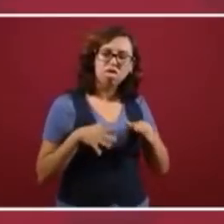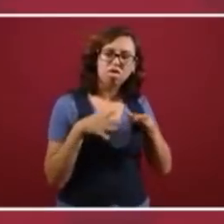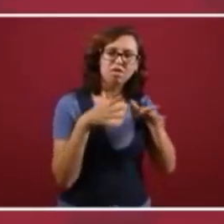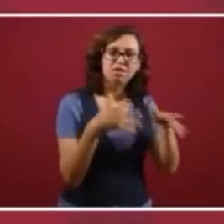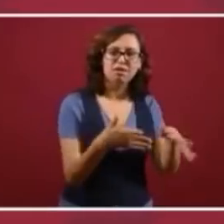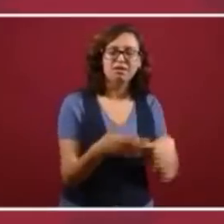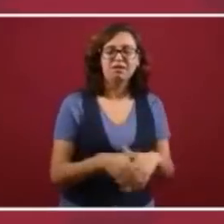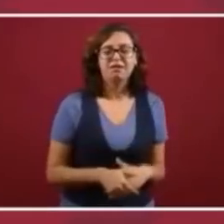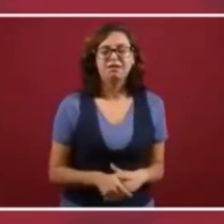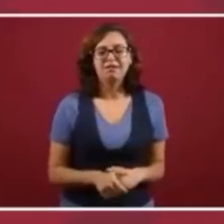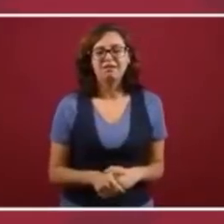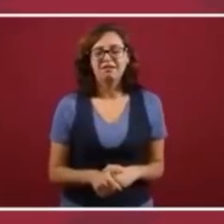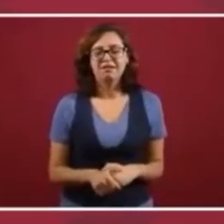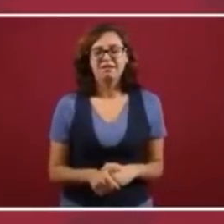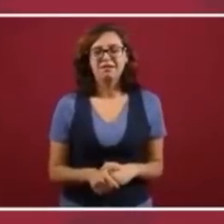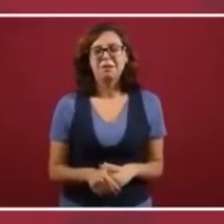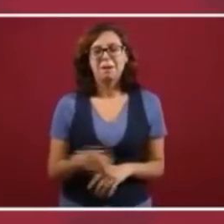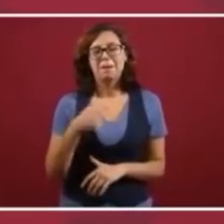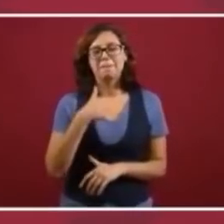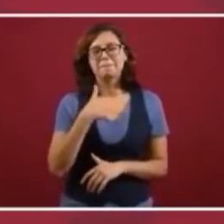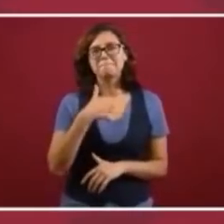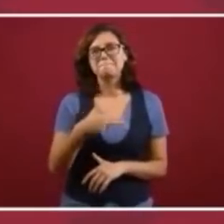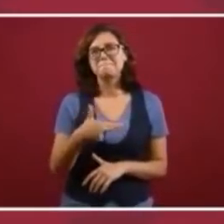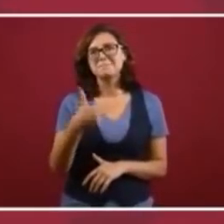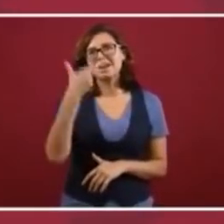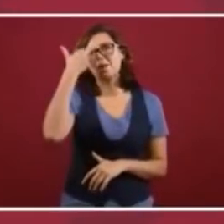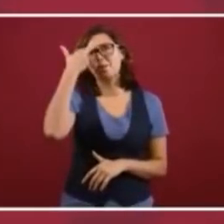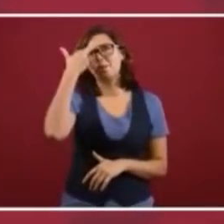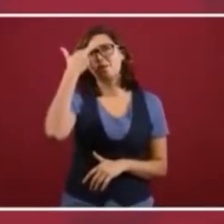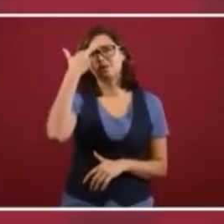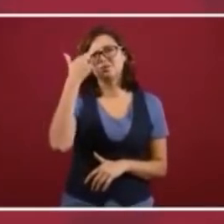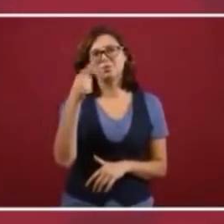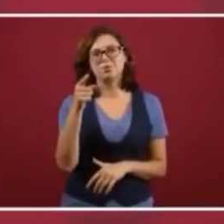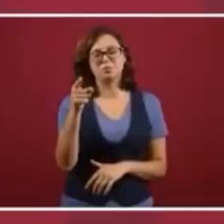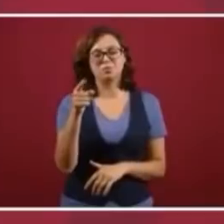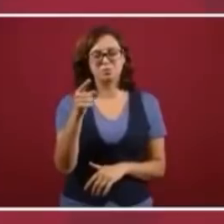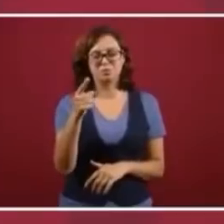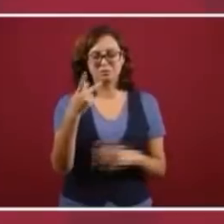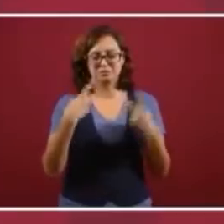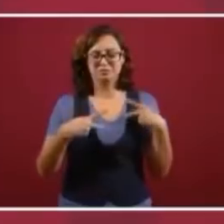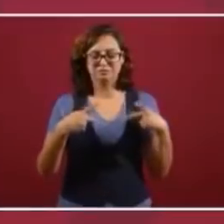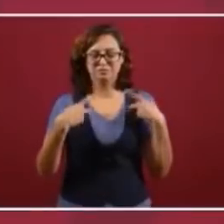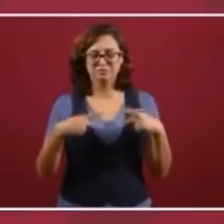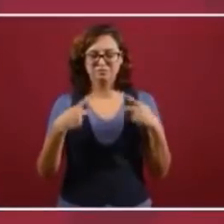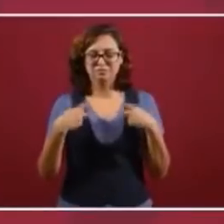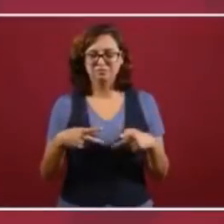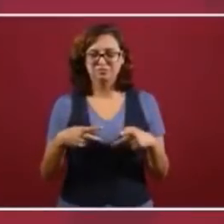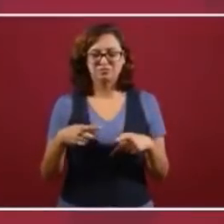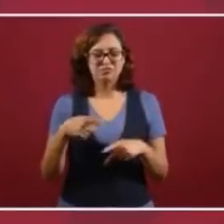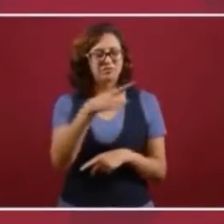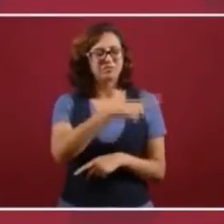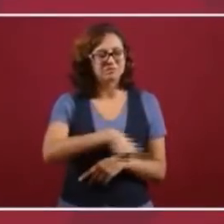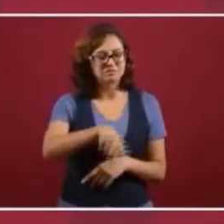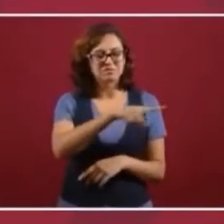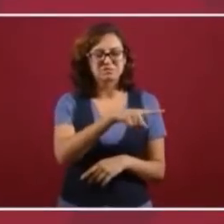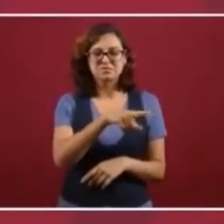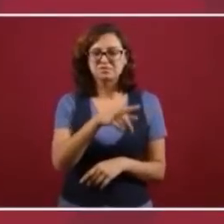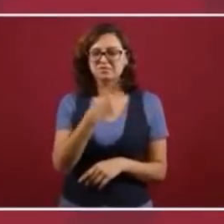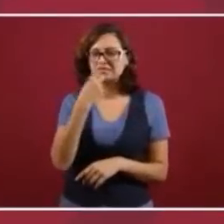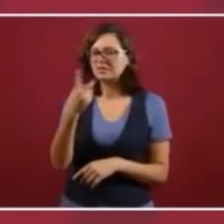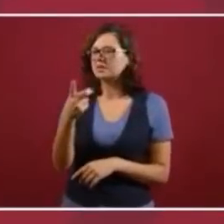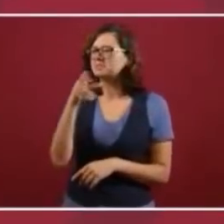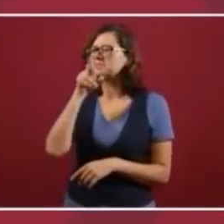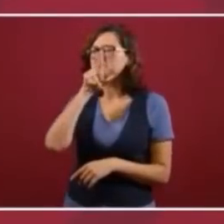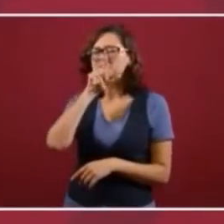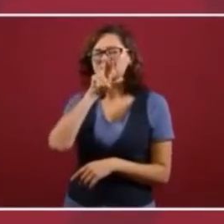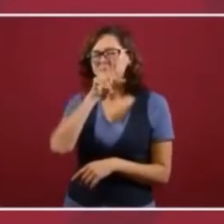Y me acuerdo que uno de estos personajes de los medios le contestó, no te preocupes, hombre,